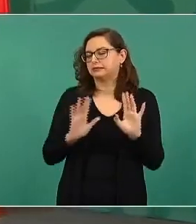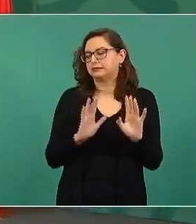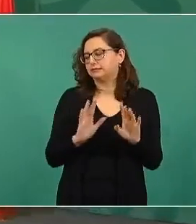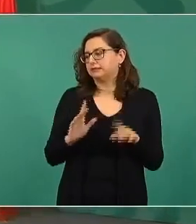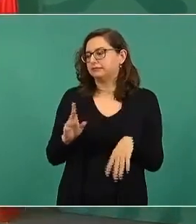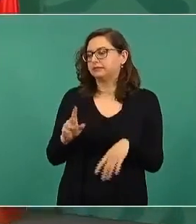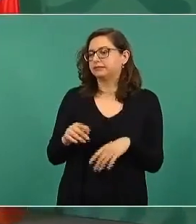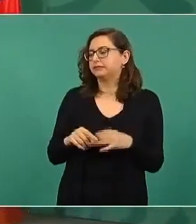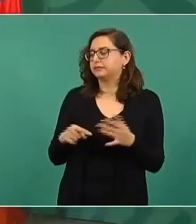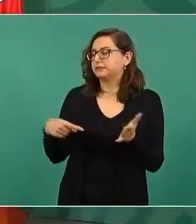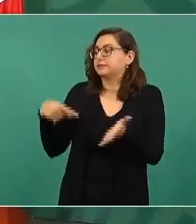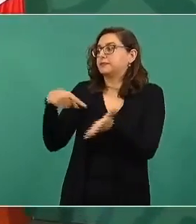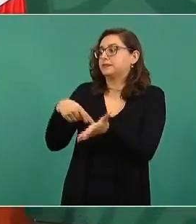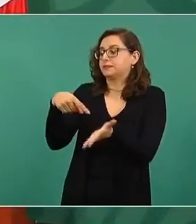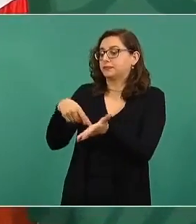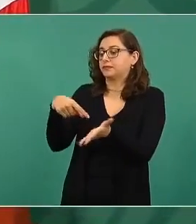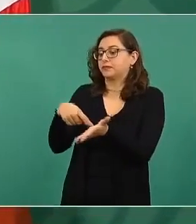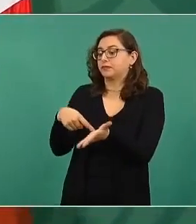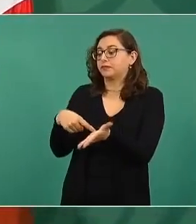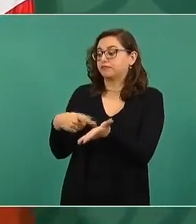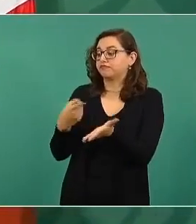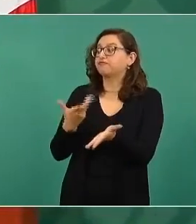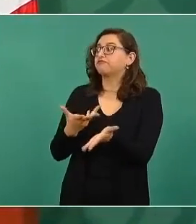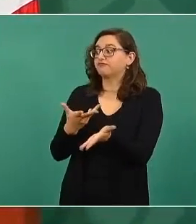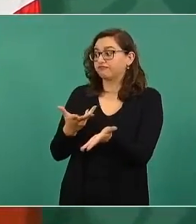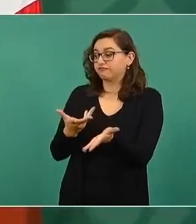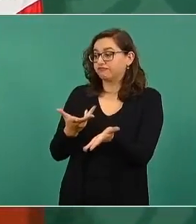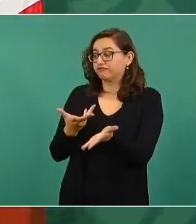secretaría está pidiendo